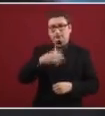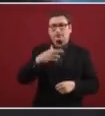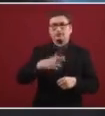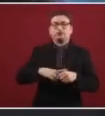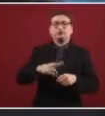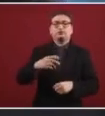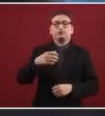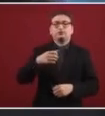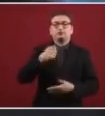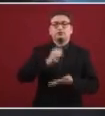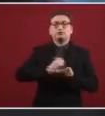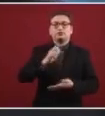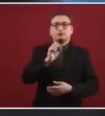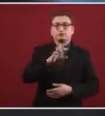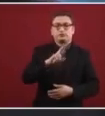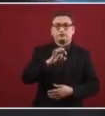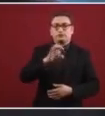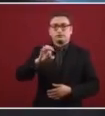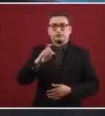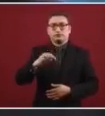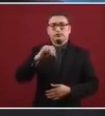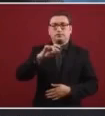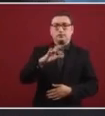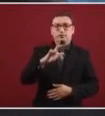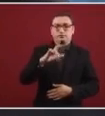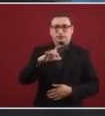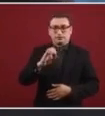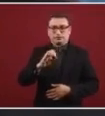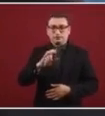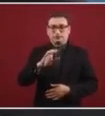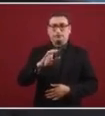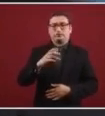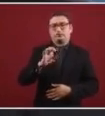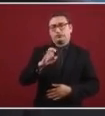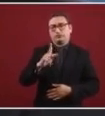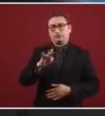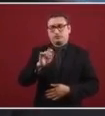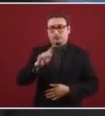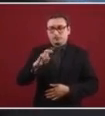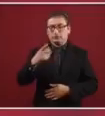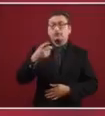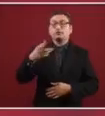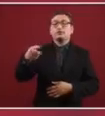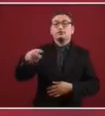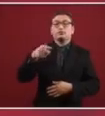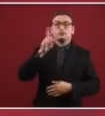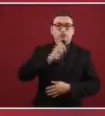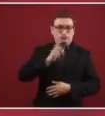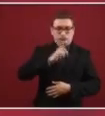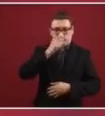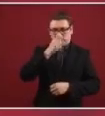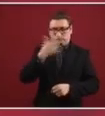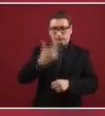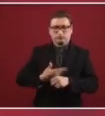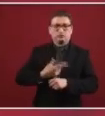Exteriores, Marcelo Ebrard, la secretaria de Economía,